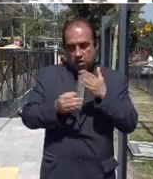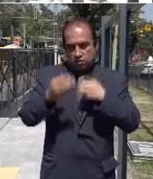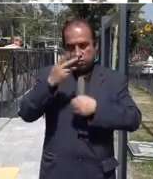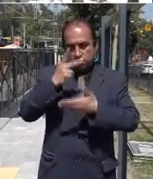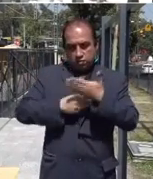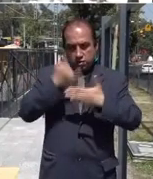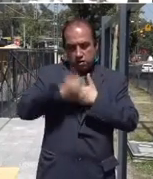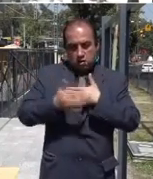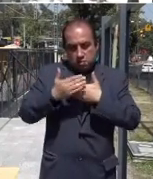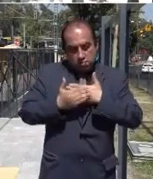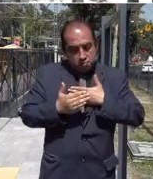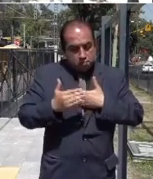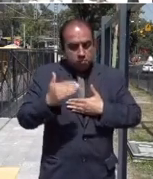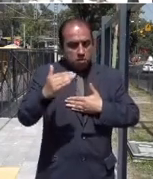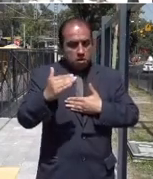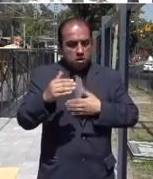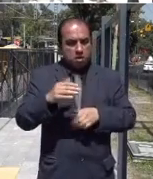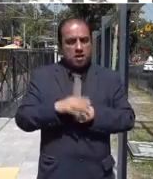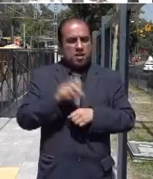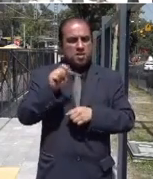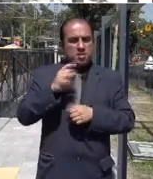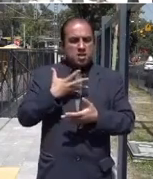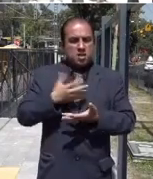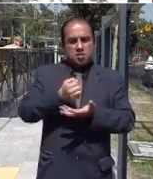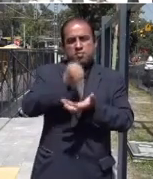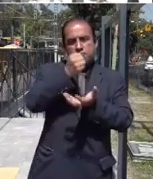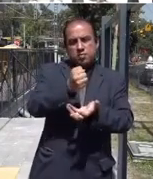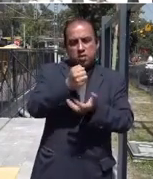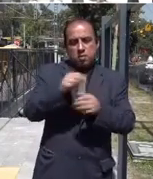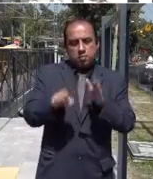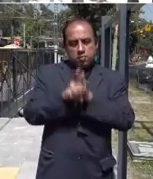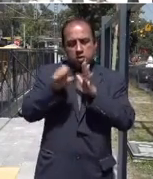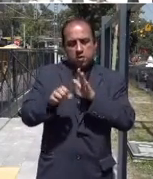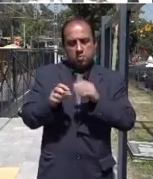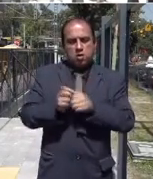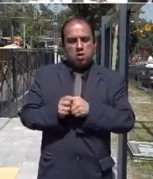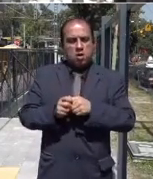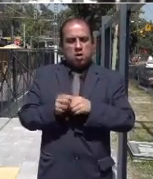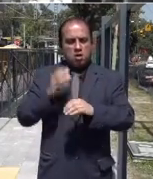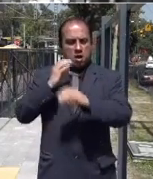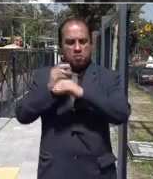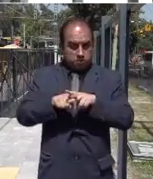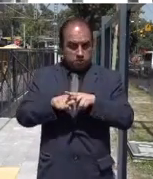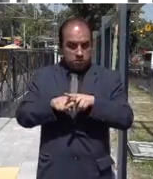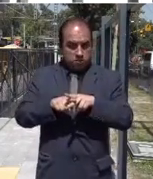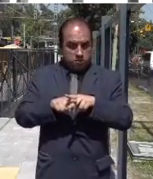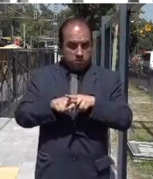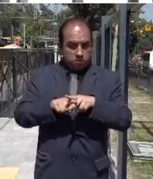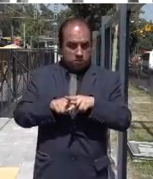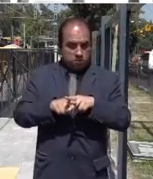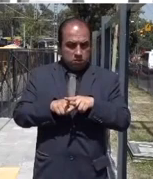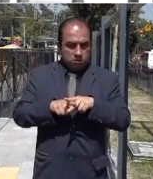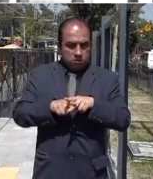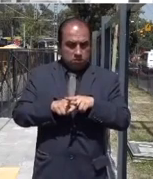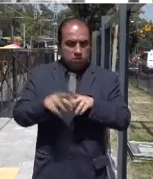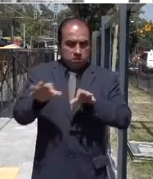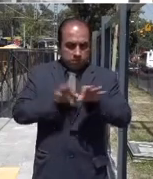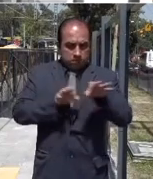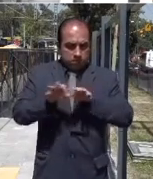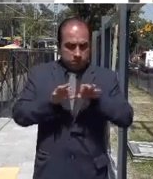implican algunos proyectos de inversión, como por ejemplo el trolebús celebrado, también ya empezó la